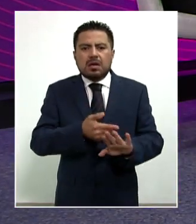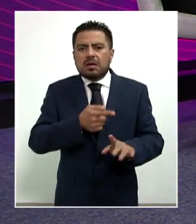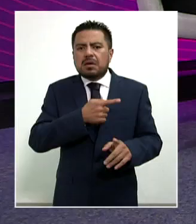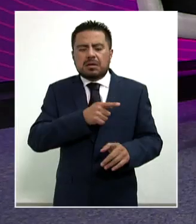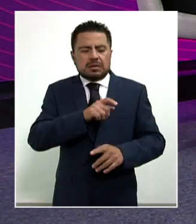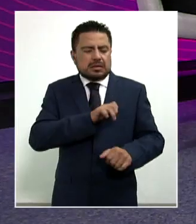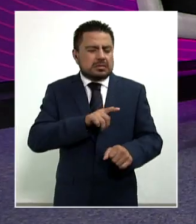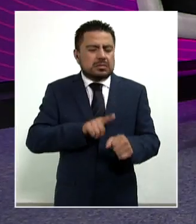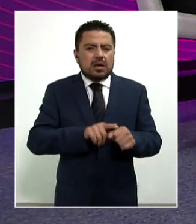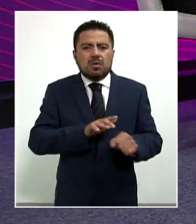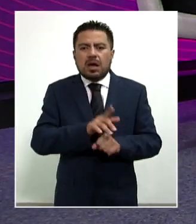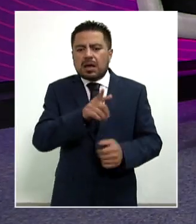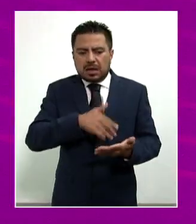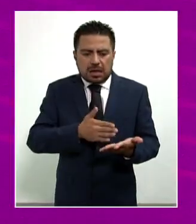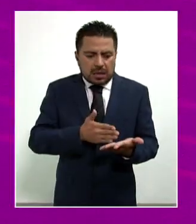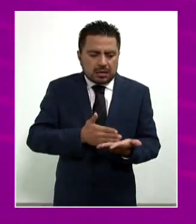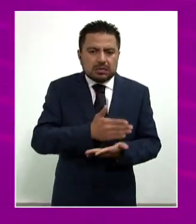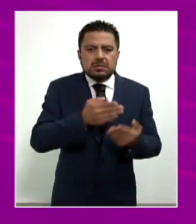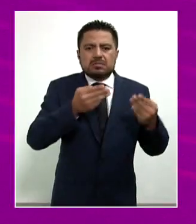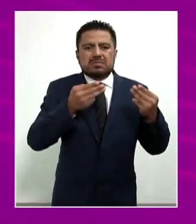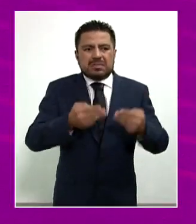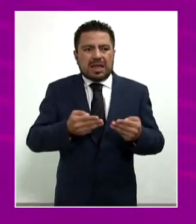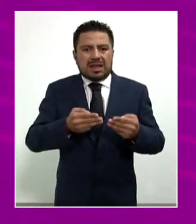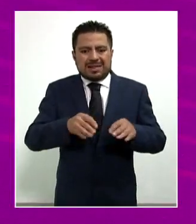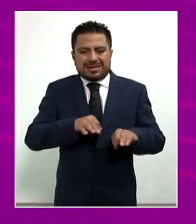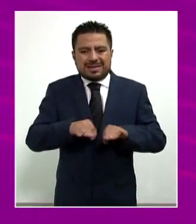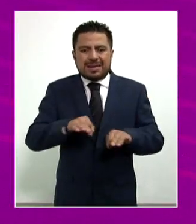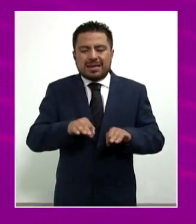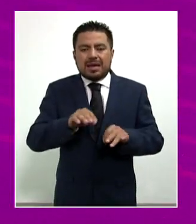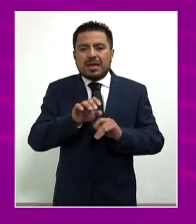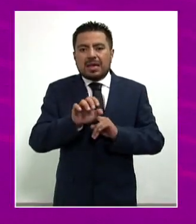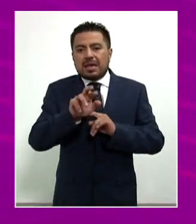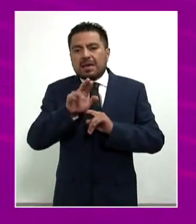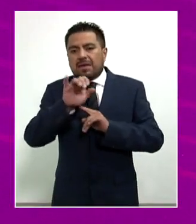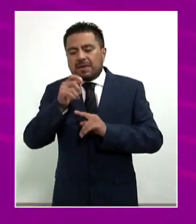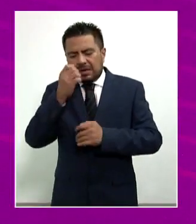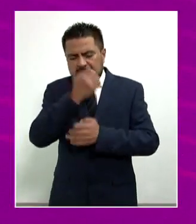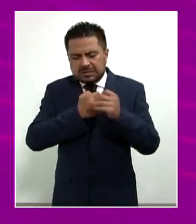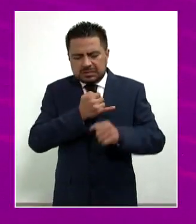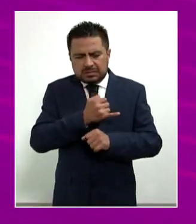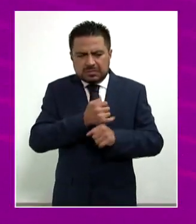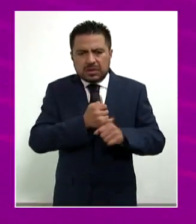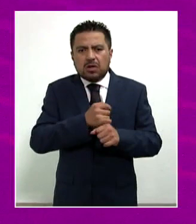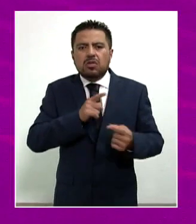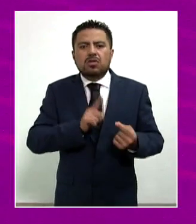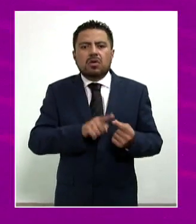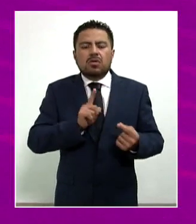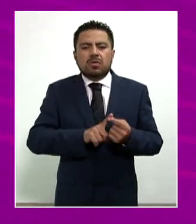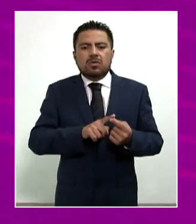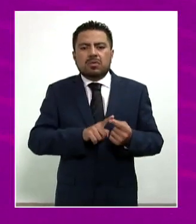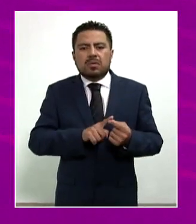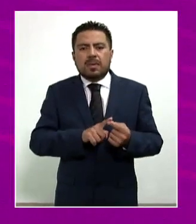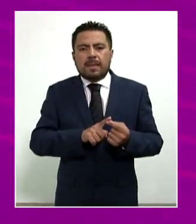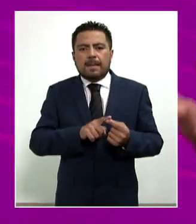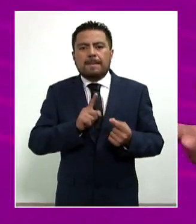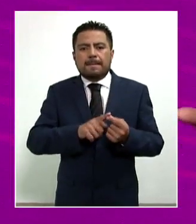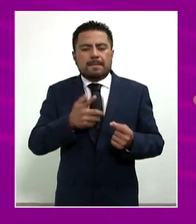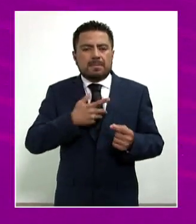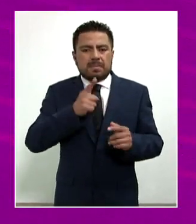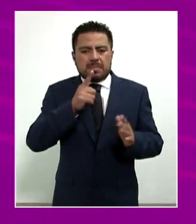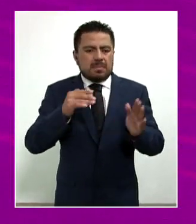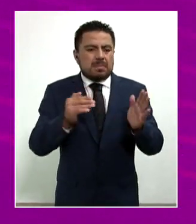en particular es el acceso al mercado laboral. Eva Arceo hizo un estudio donde había